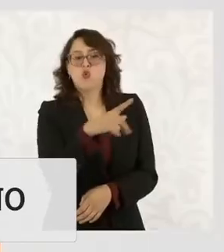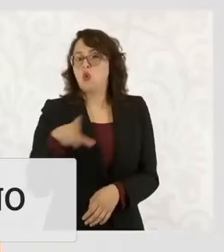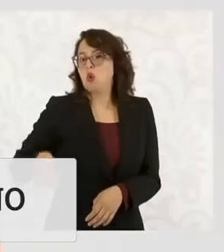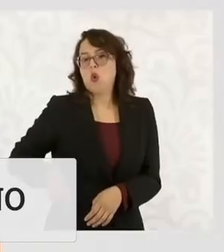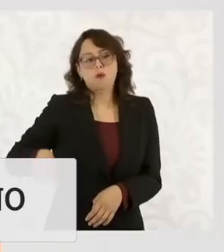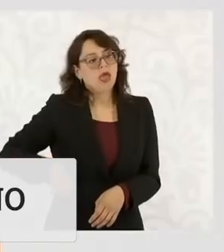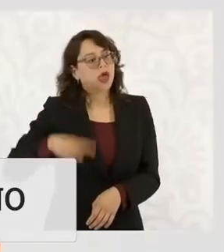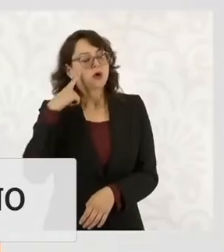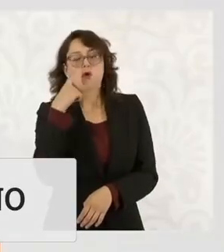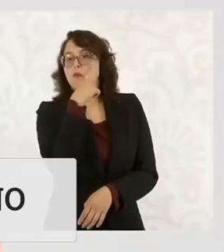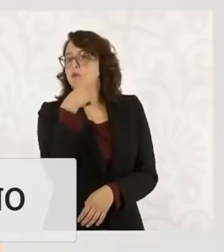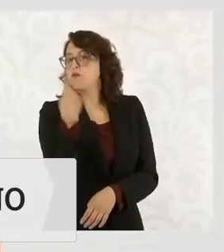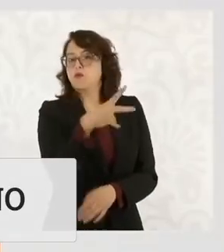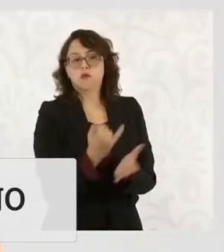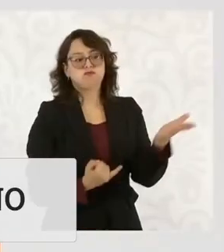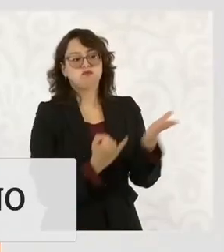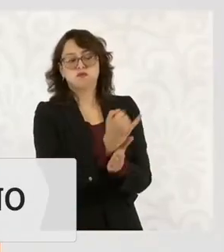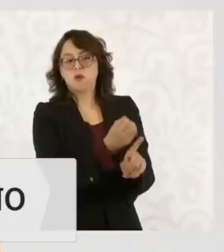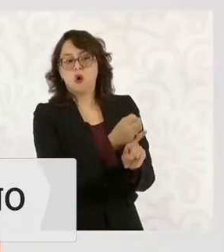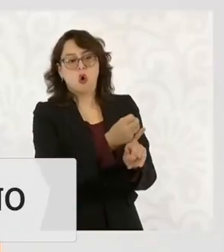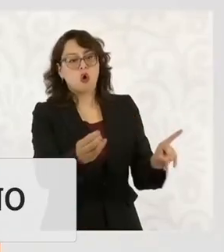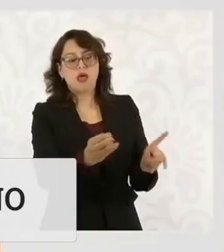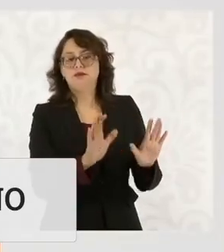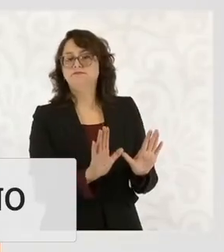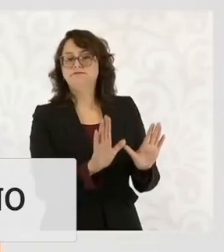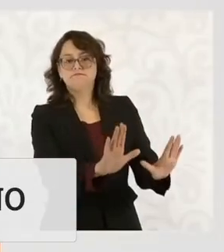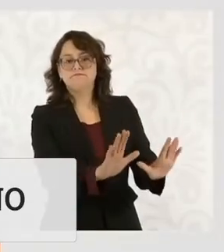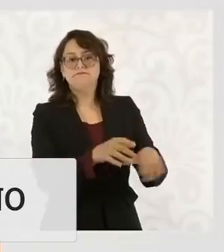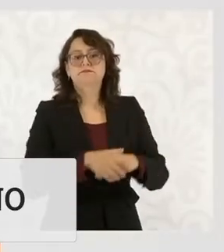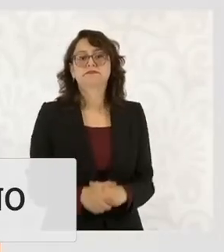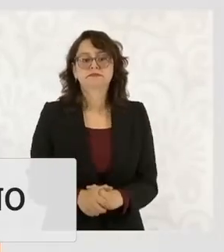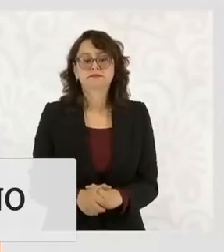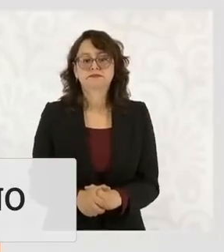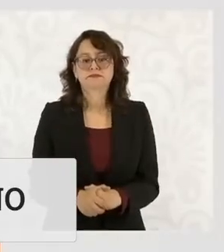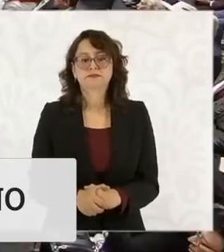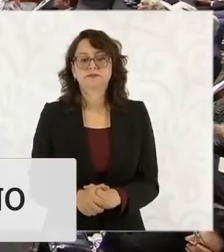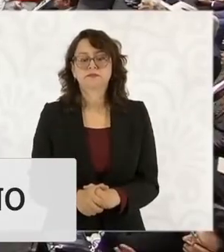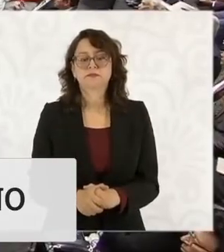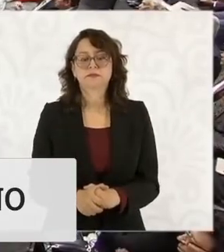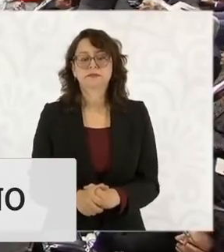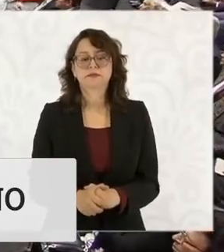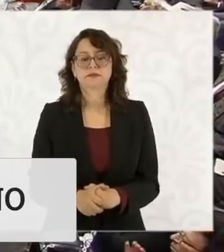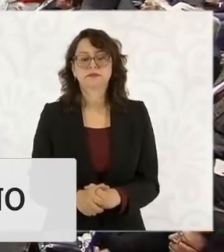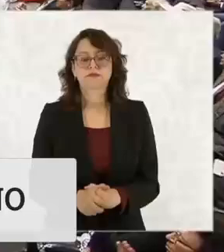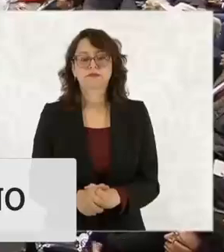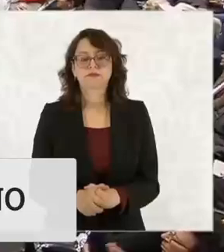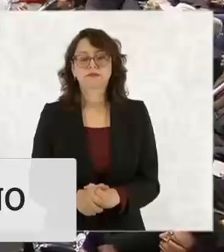de gobierno y organización comunitaria. Además,